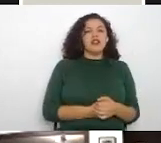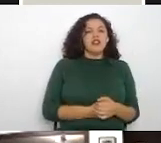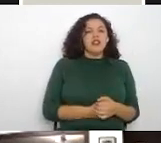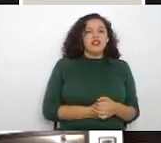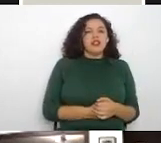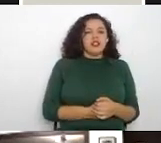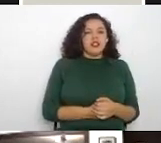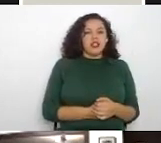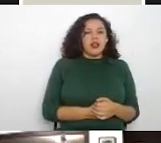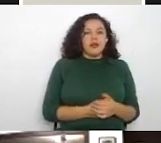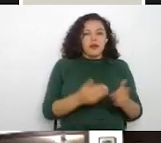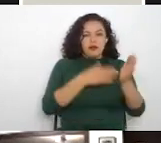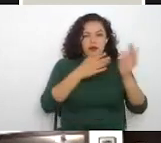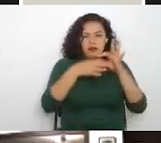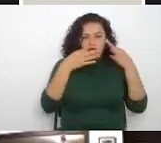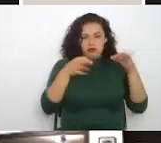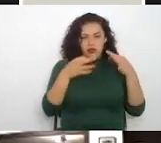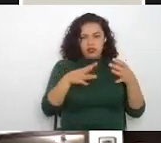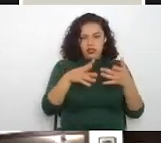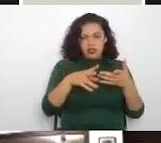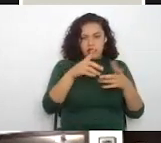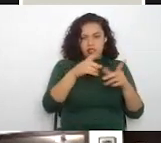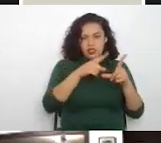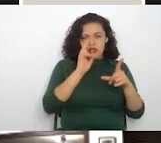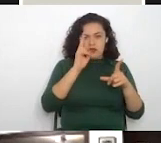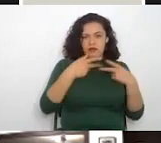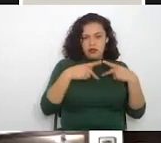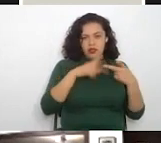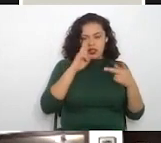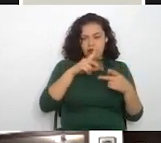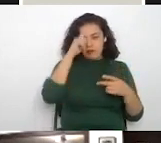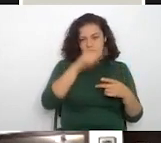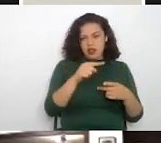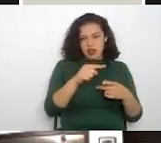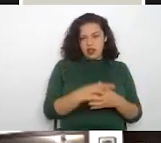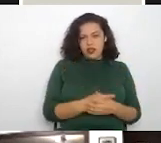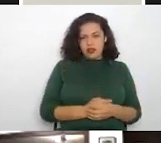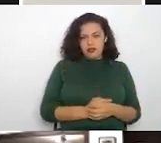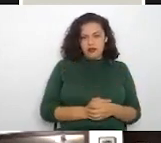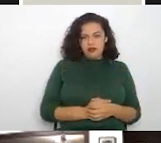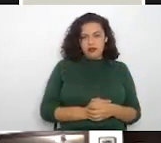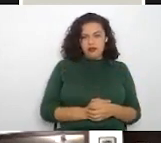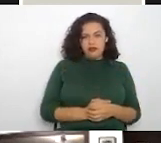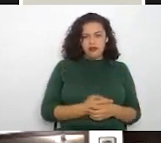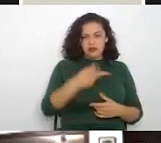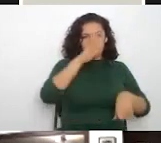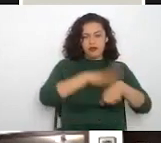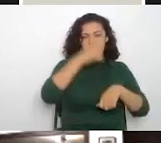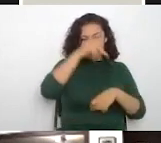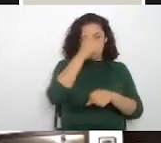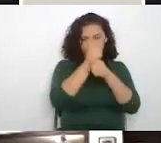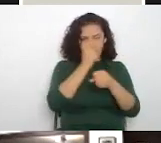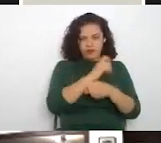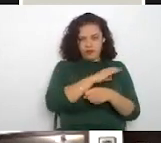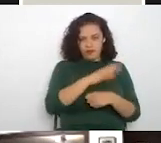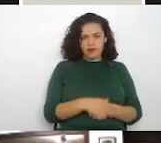las etiquetas de códigos de barras en el lugar visible para el bien y para su fácil identificación. Entonces